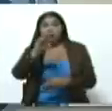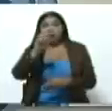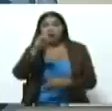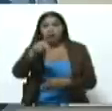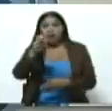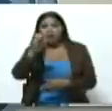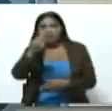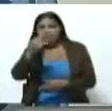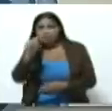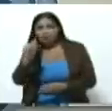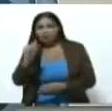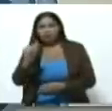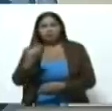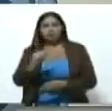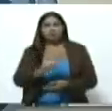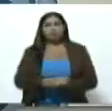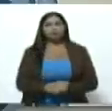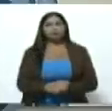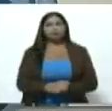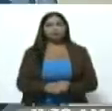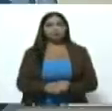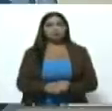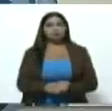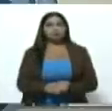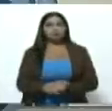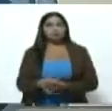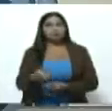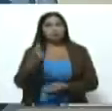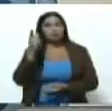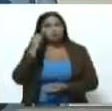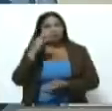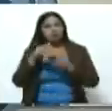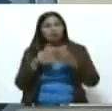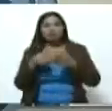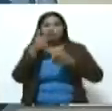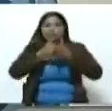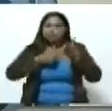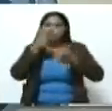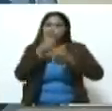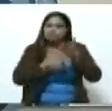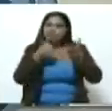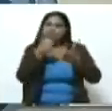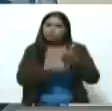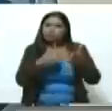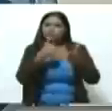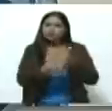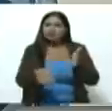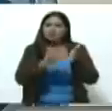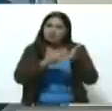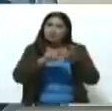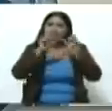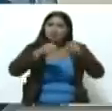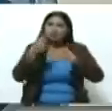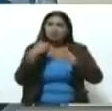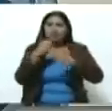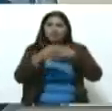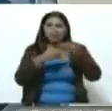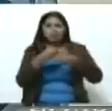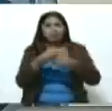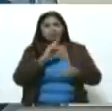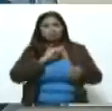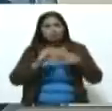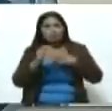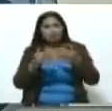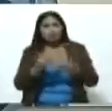allí incluso esta señora Carla Angola le insiste en que sí debe ser considerada una